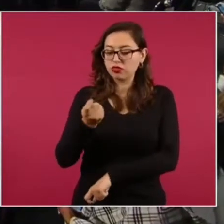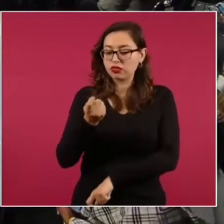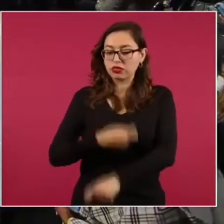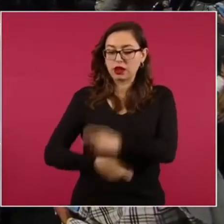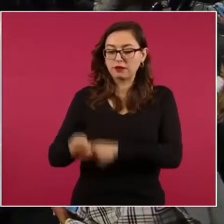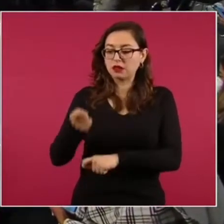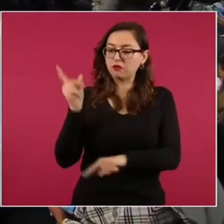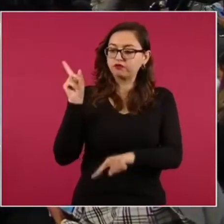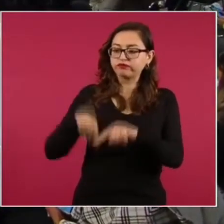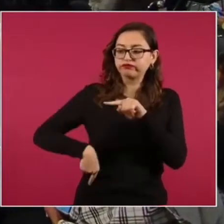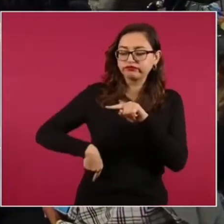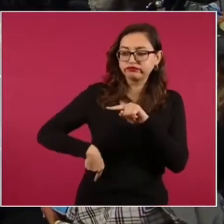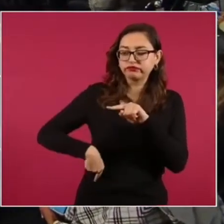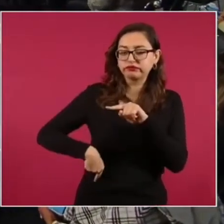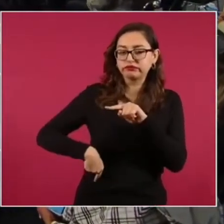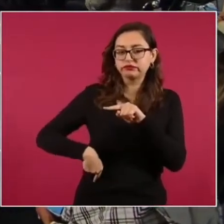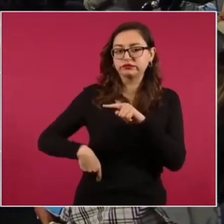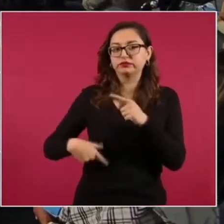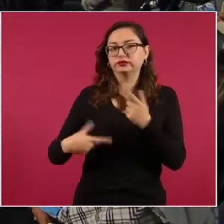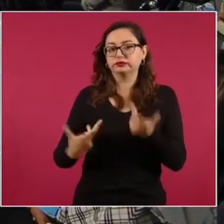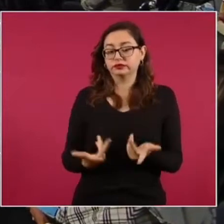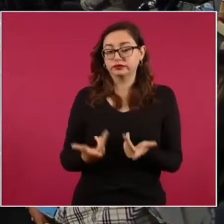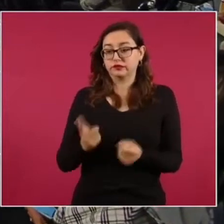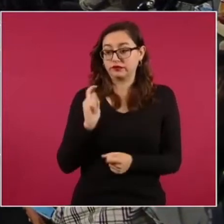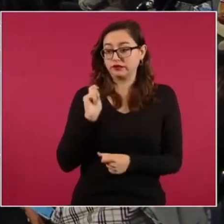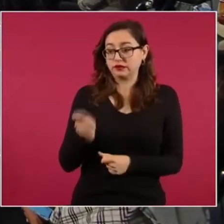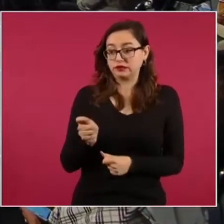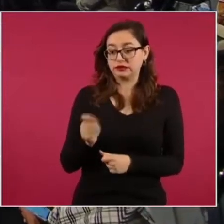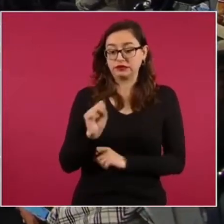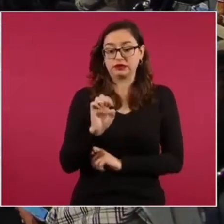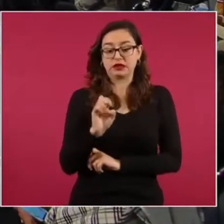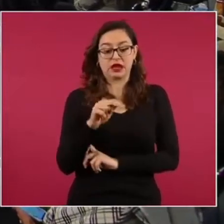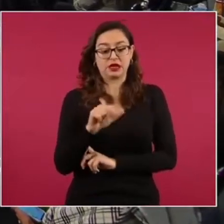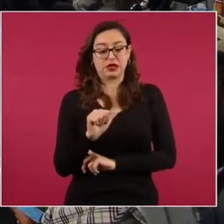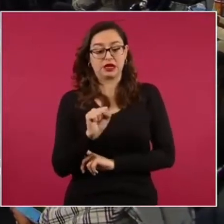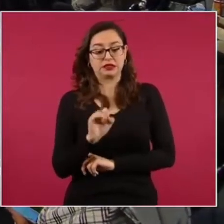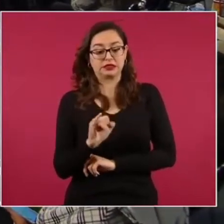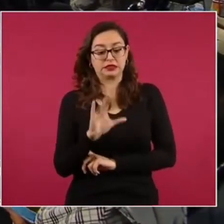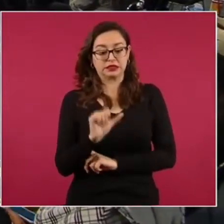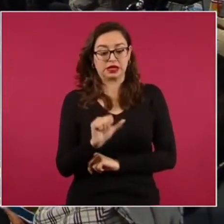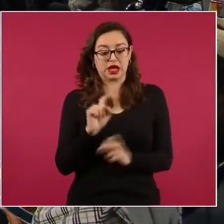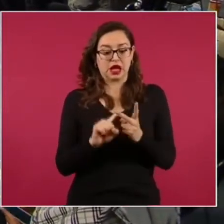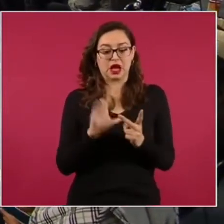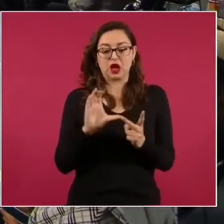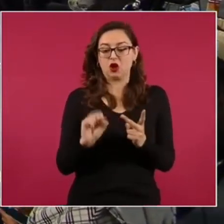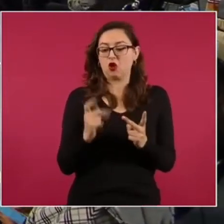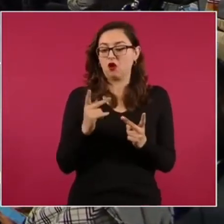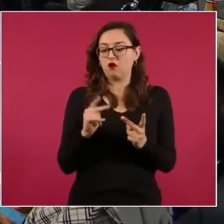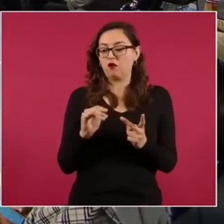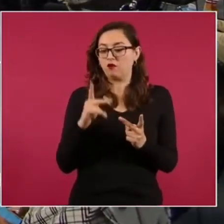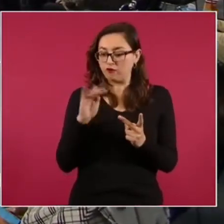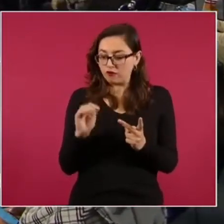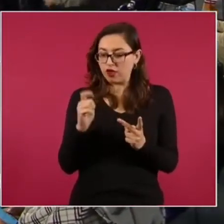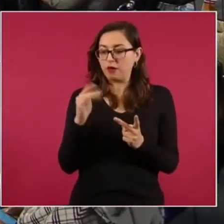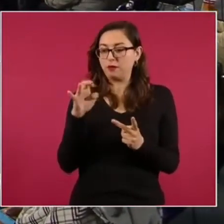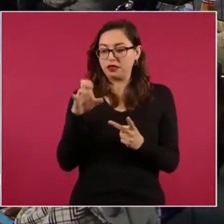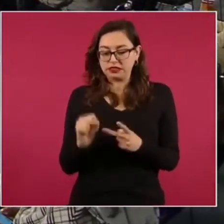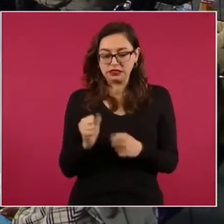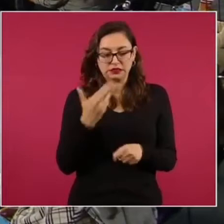empaques, que exime a la Senacica y a la COFEPRIS